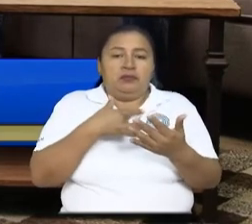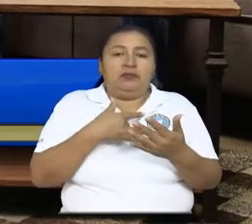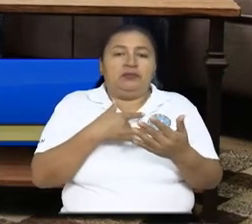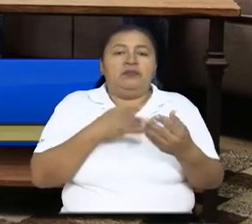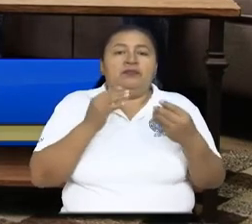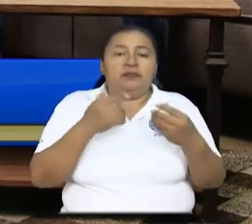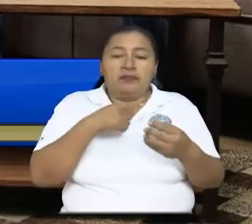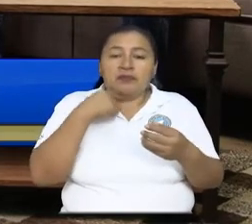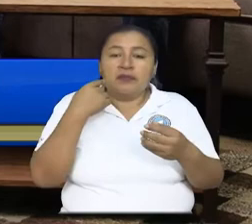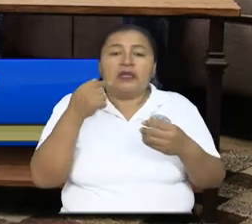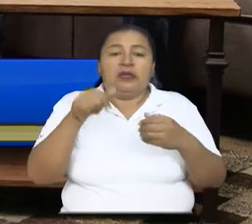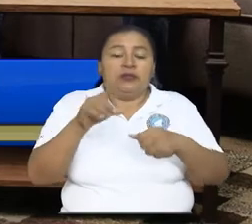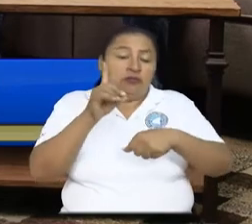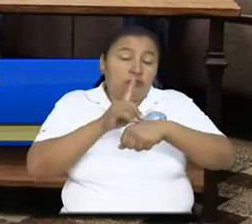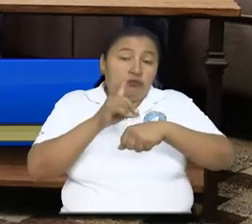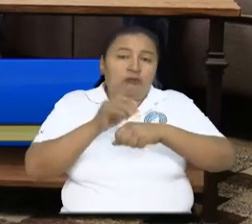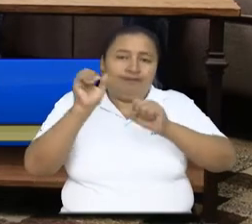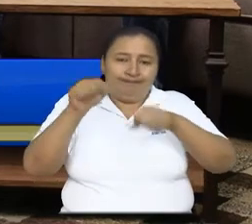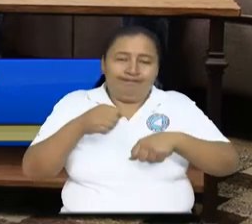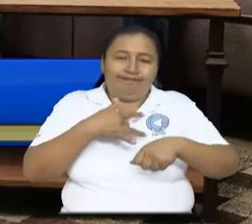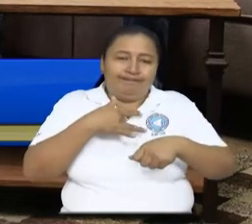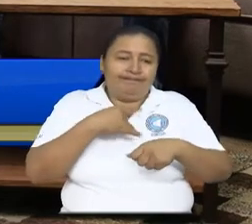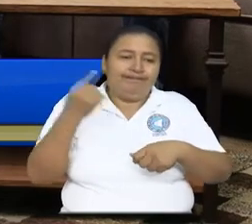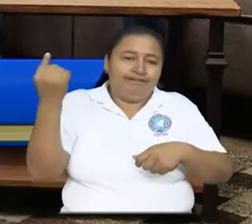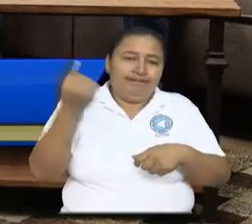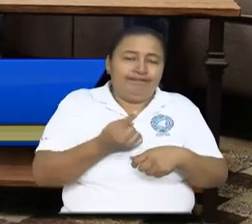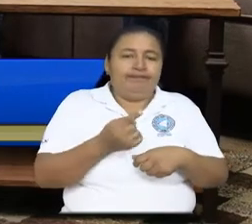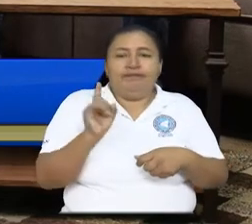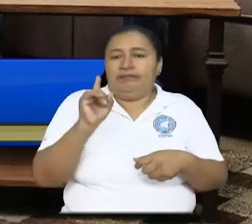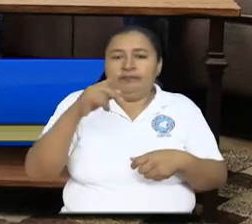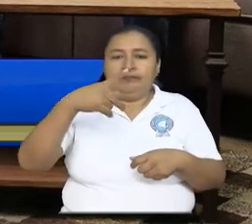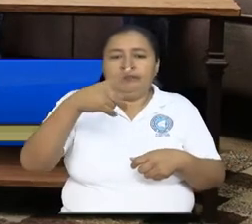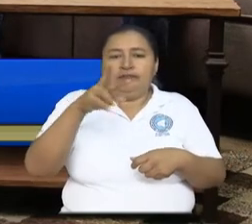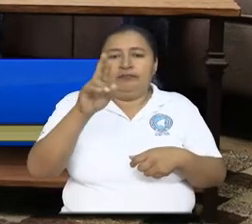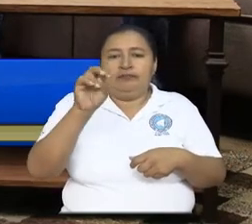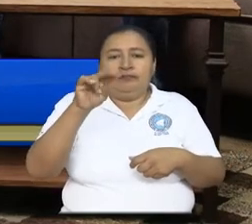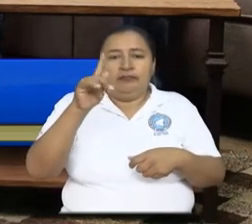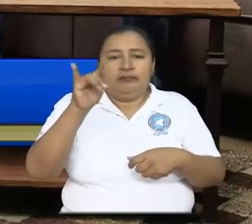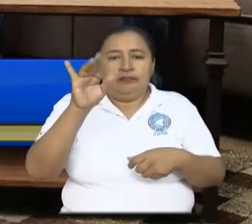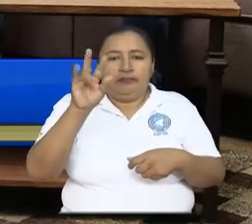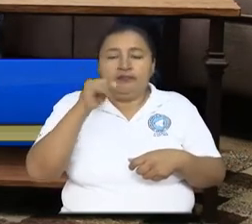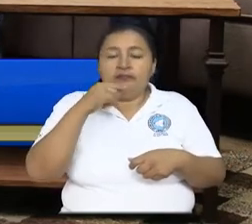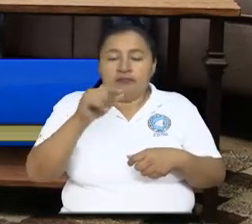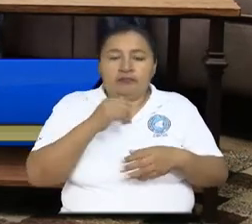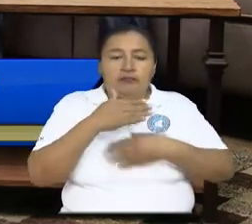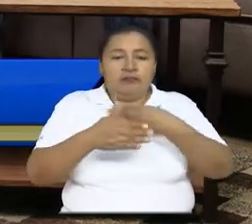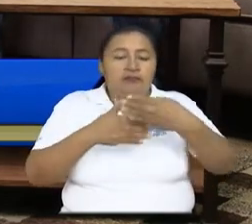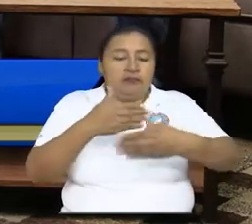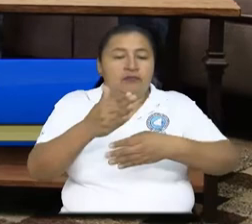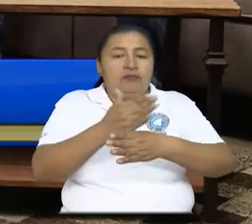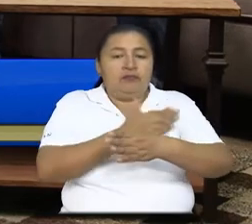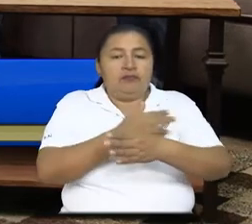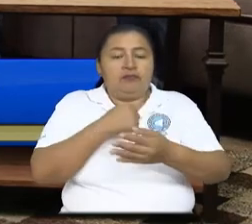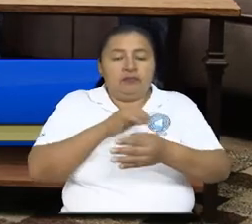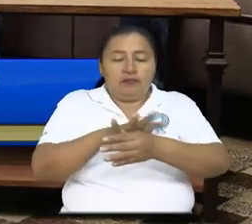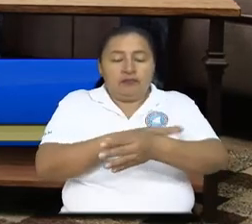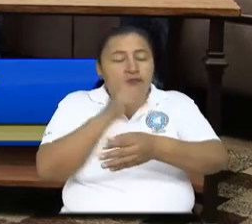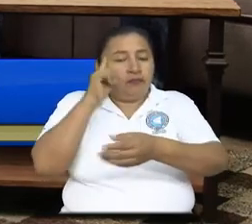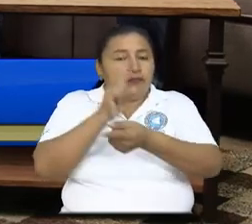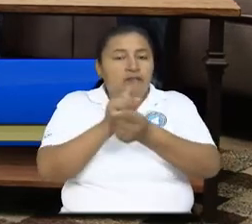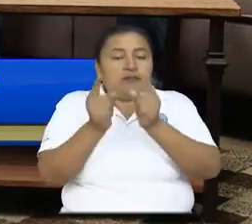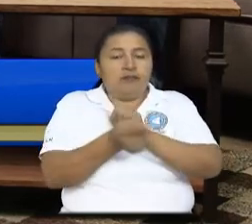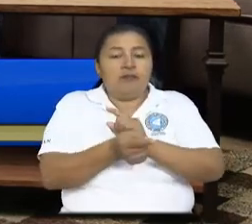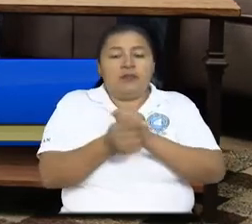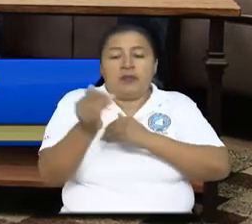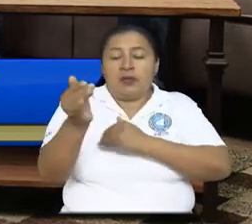estrictamente clínica y no necesariamente preventiva y es importante esa labor no dentro del proceso de sensibilización si es